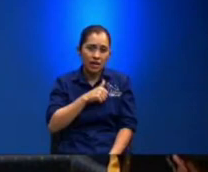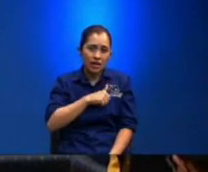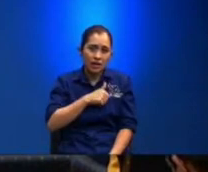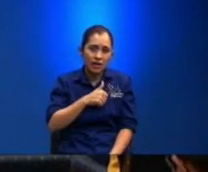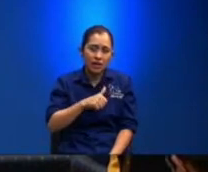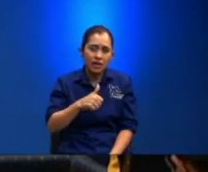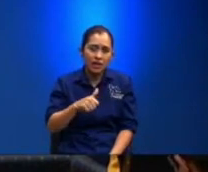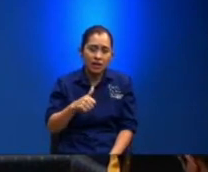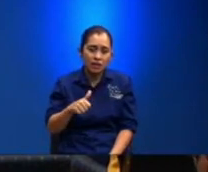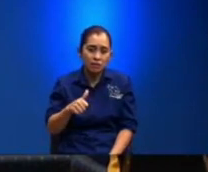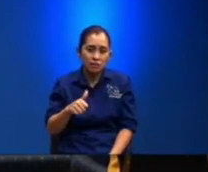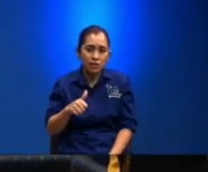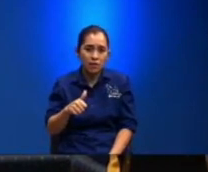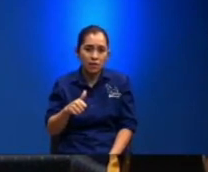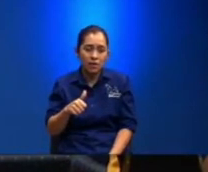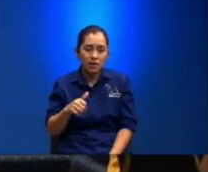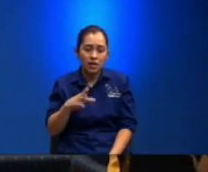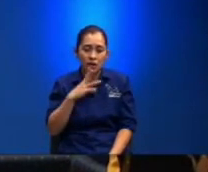adulterar